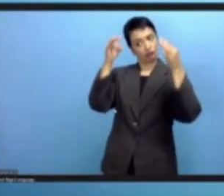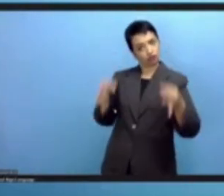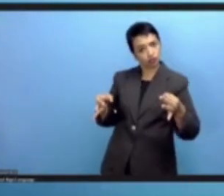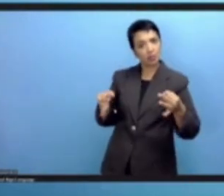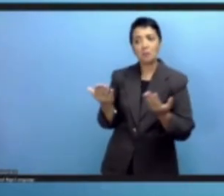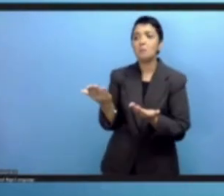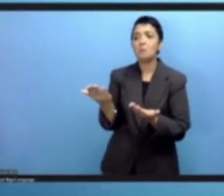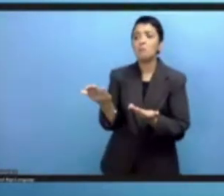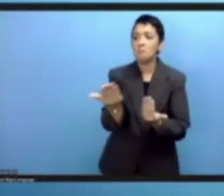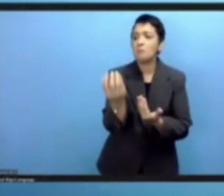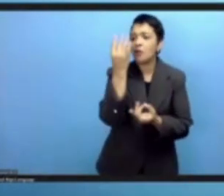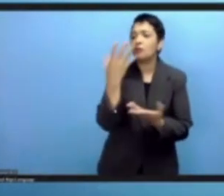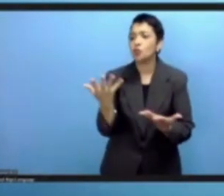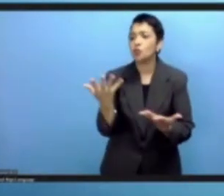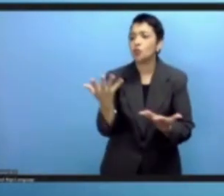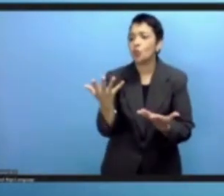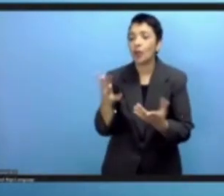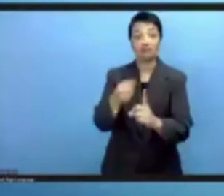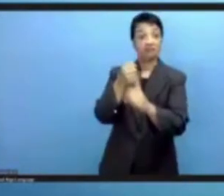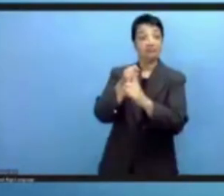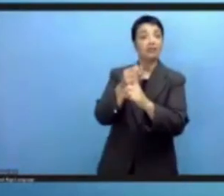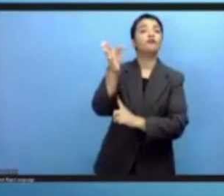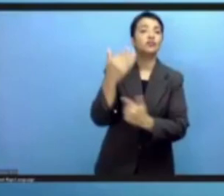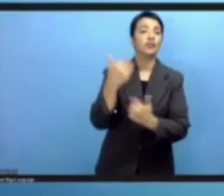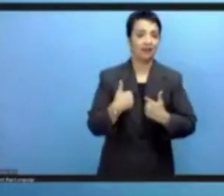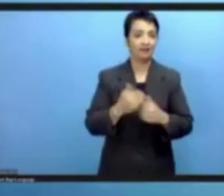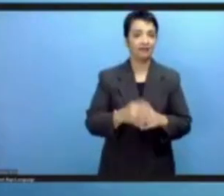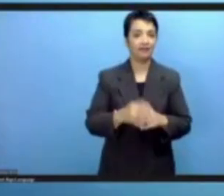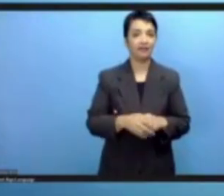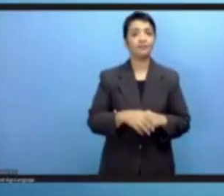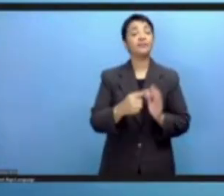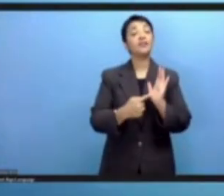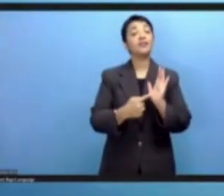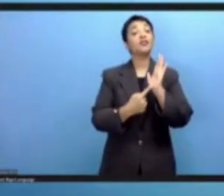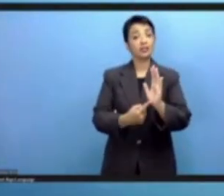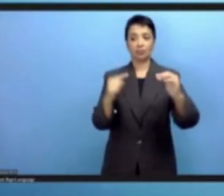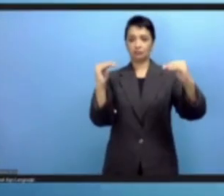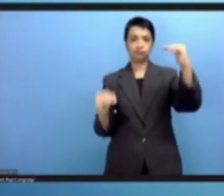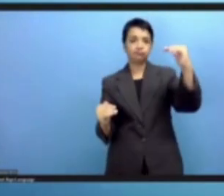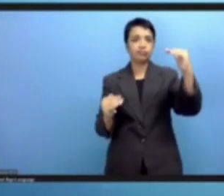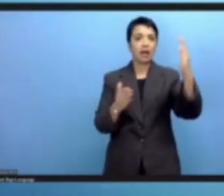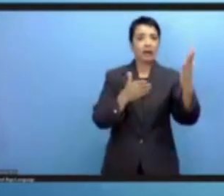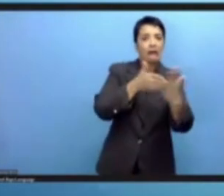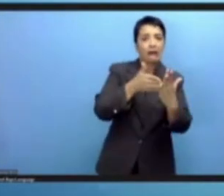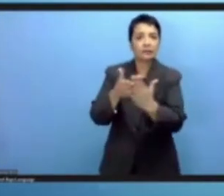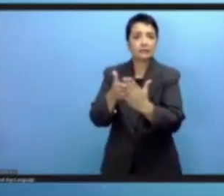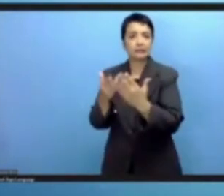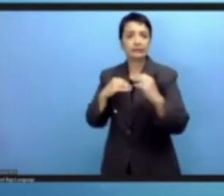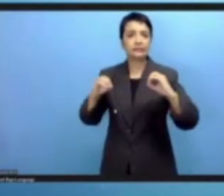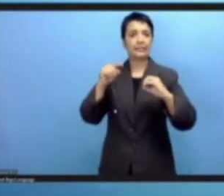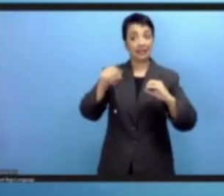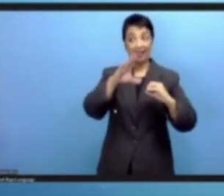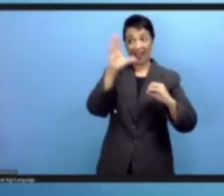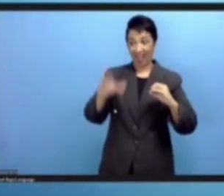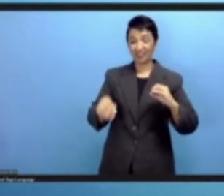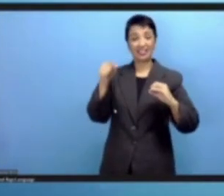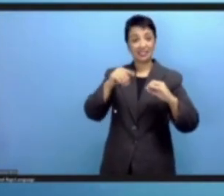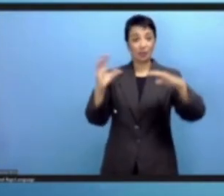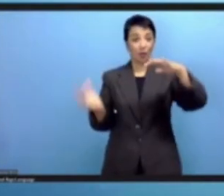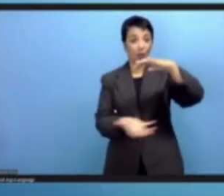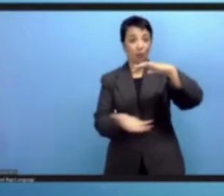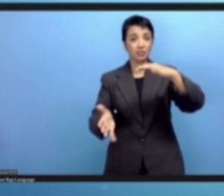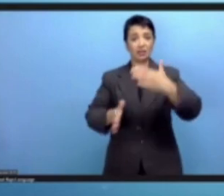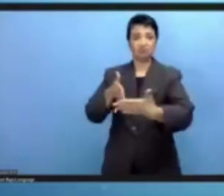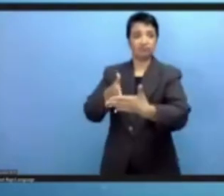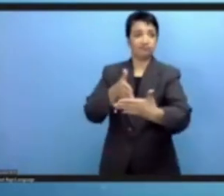promover el empoderamiento en las agencias en grupos en la situación de marginalización no lo contrario y deben poder participar de